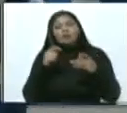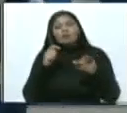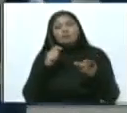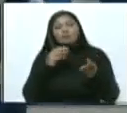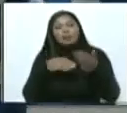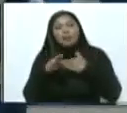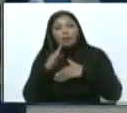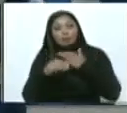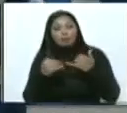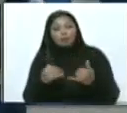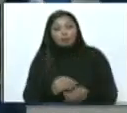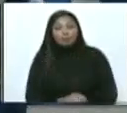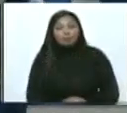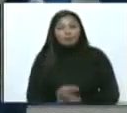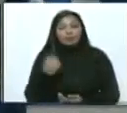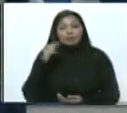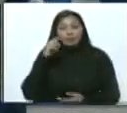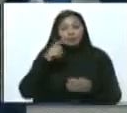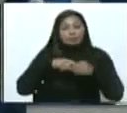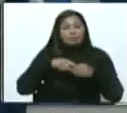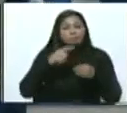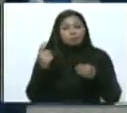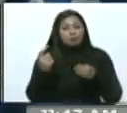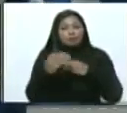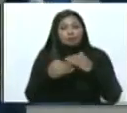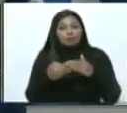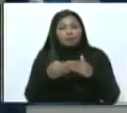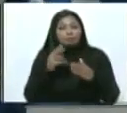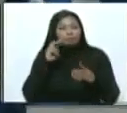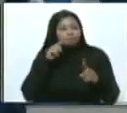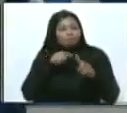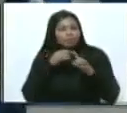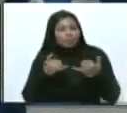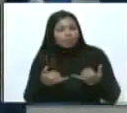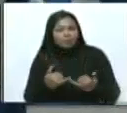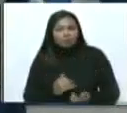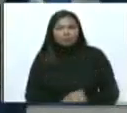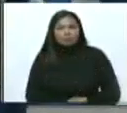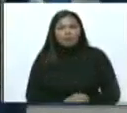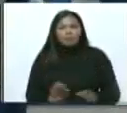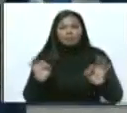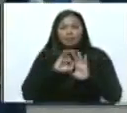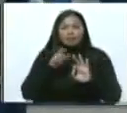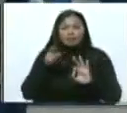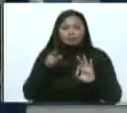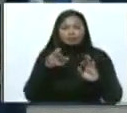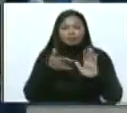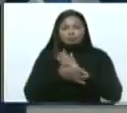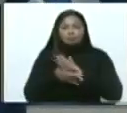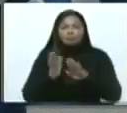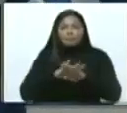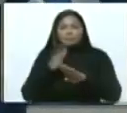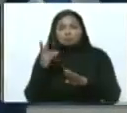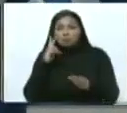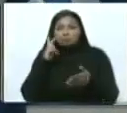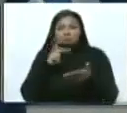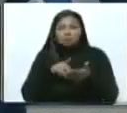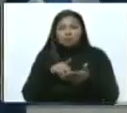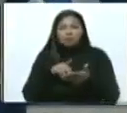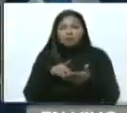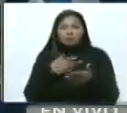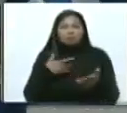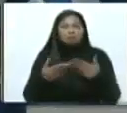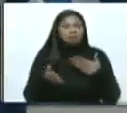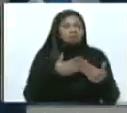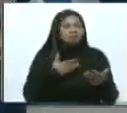tener una desincorporación del momento. Nada de esto pasa. Esta gente llega a la